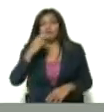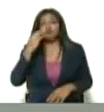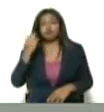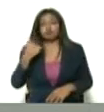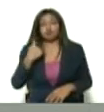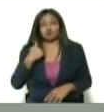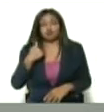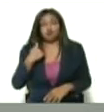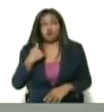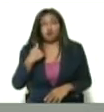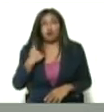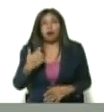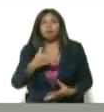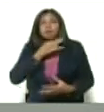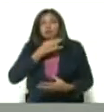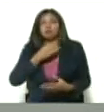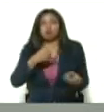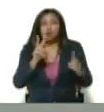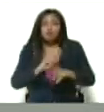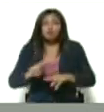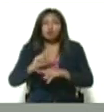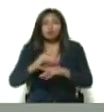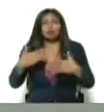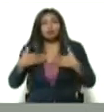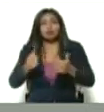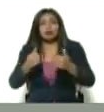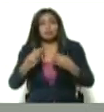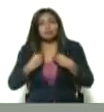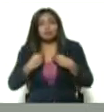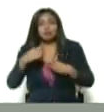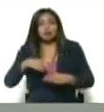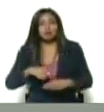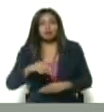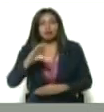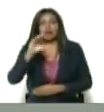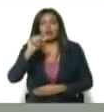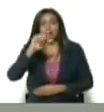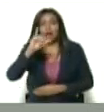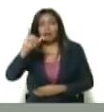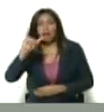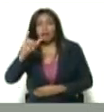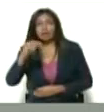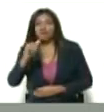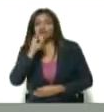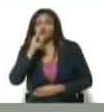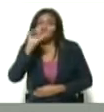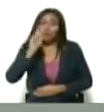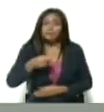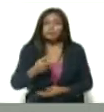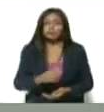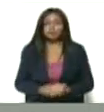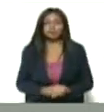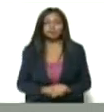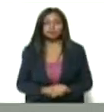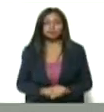recibir, a mí sí me gustaría usarla para salvar vidas aquí en la ciudad de Cali. Y le anuncio también